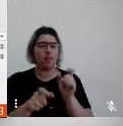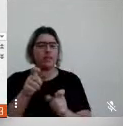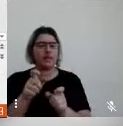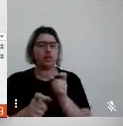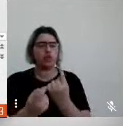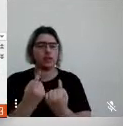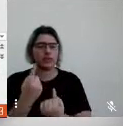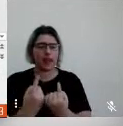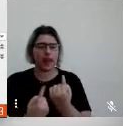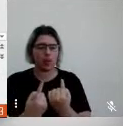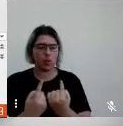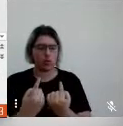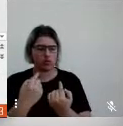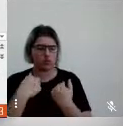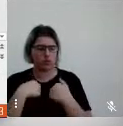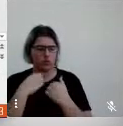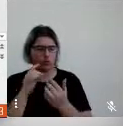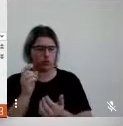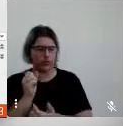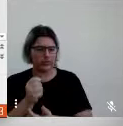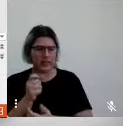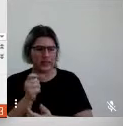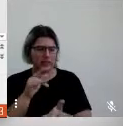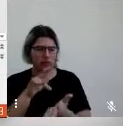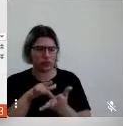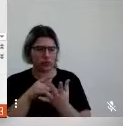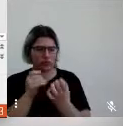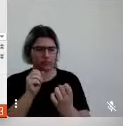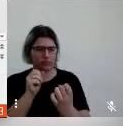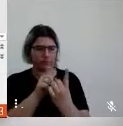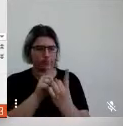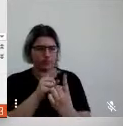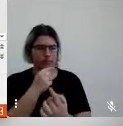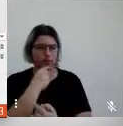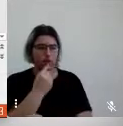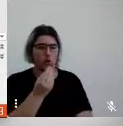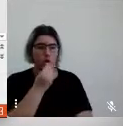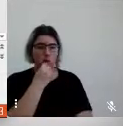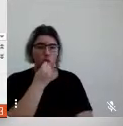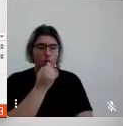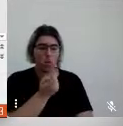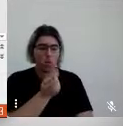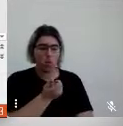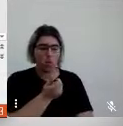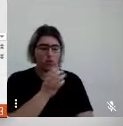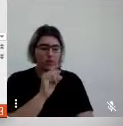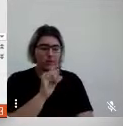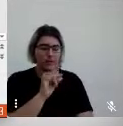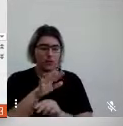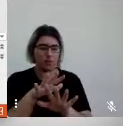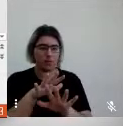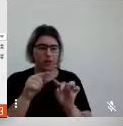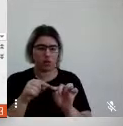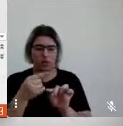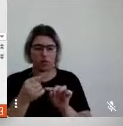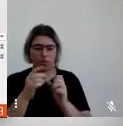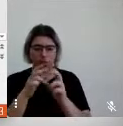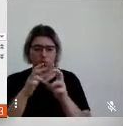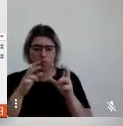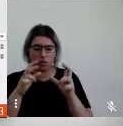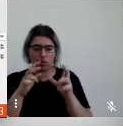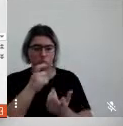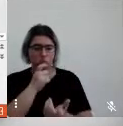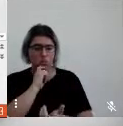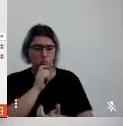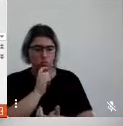que yo me lo encuentro aquí muchas veces en consulta, que me dicen, comiendo poco, ¿cómo puede ser que esté engordando? Si es que con un